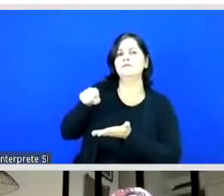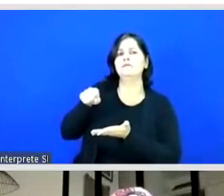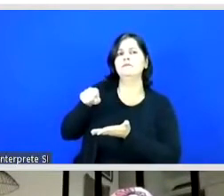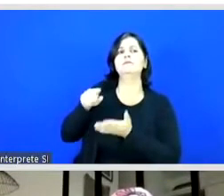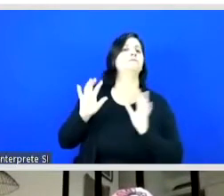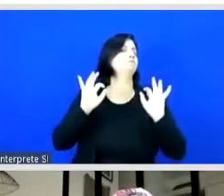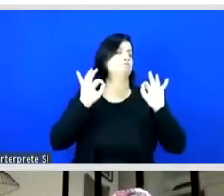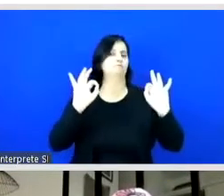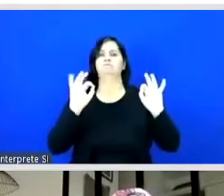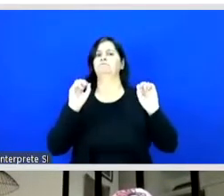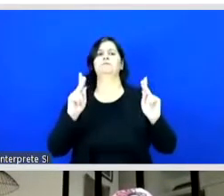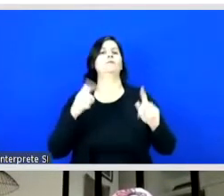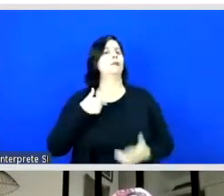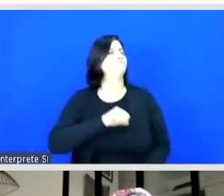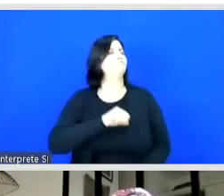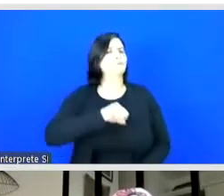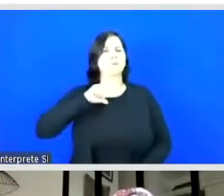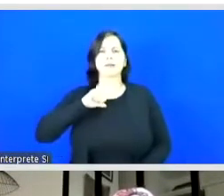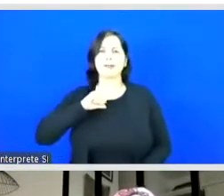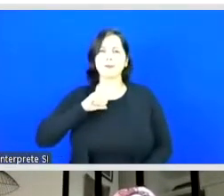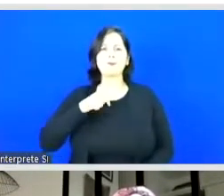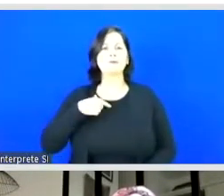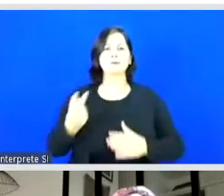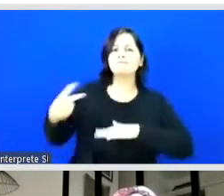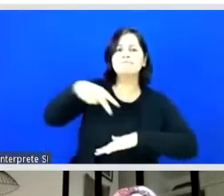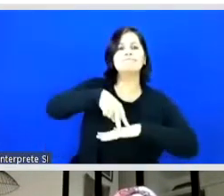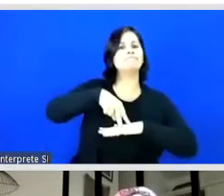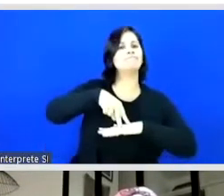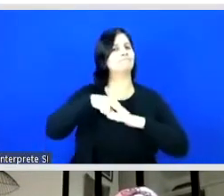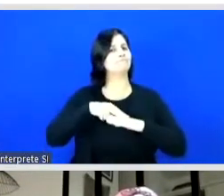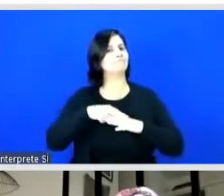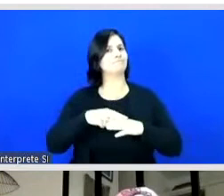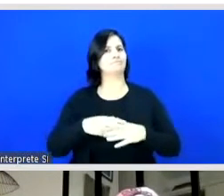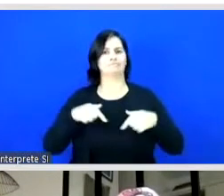grande después de haber participado en la conferencia de Beijing en